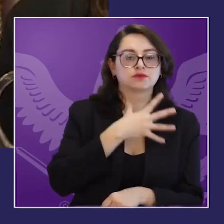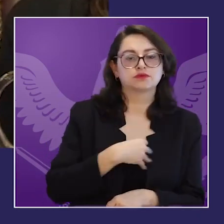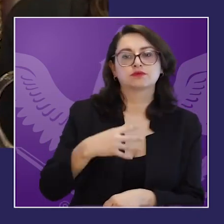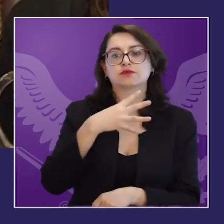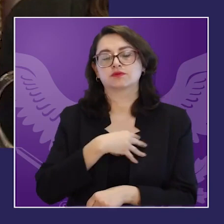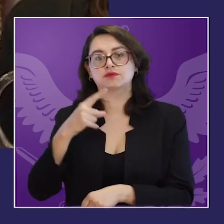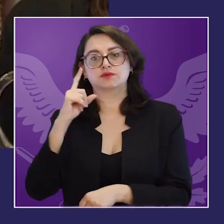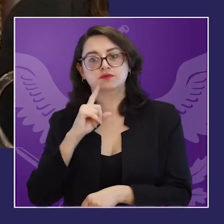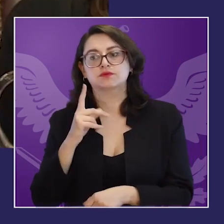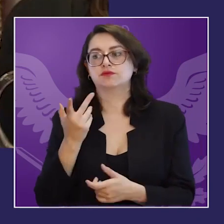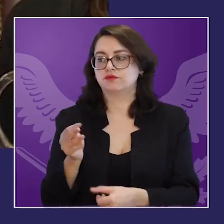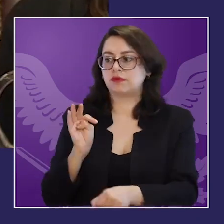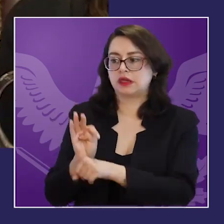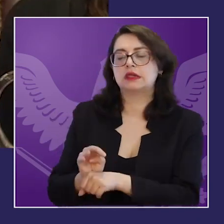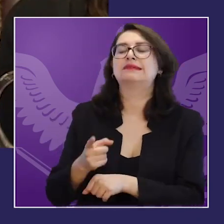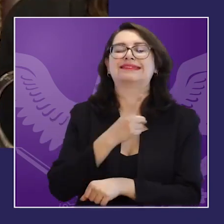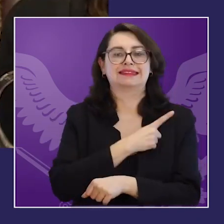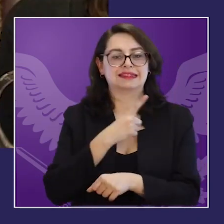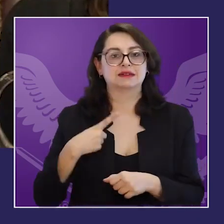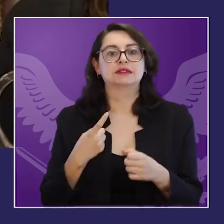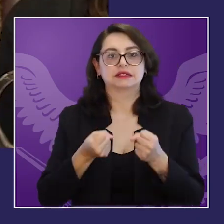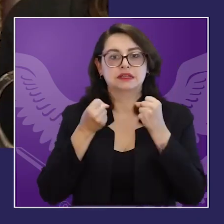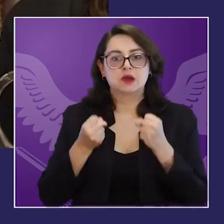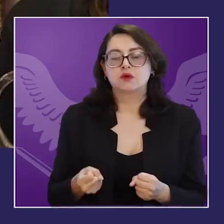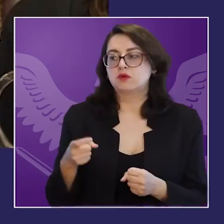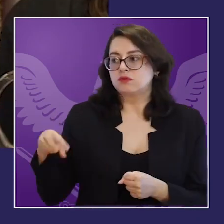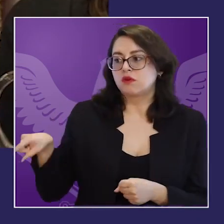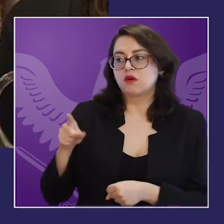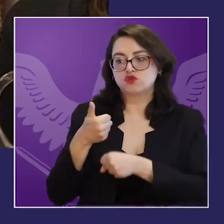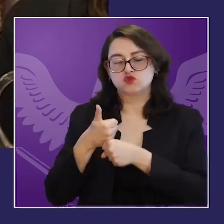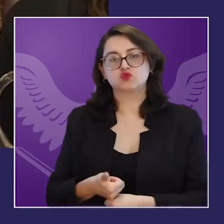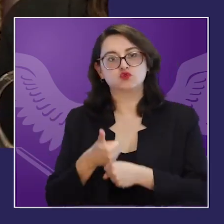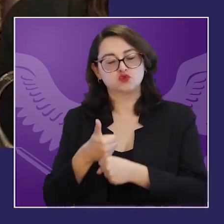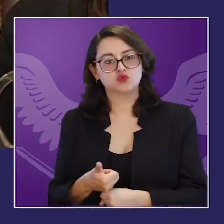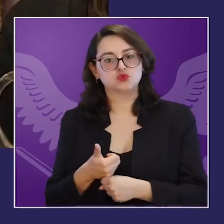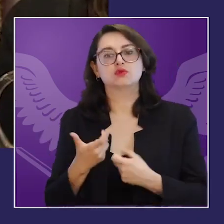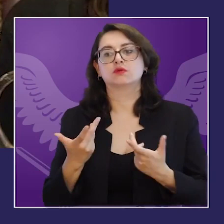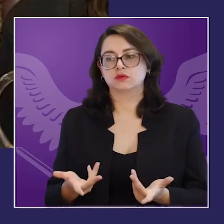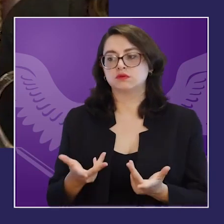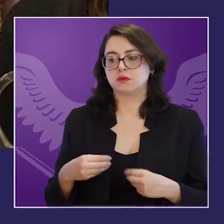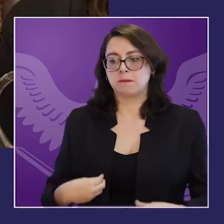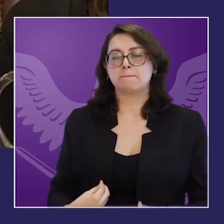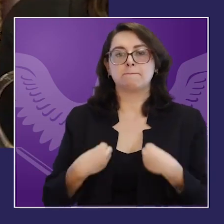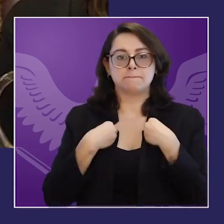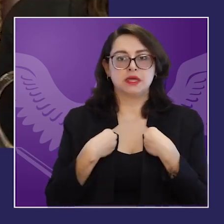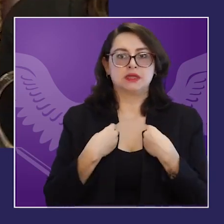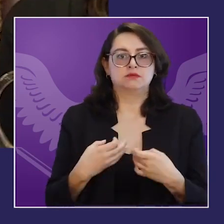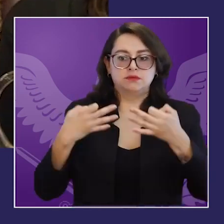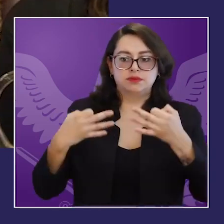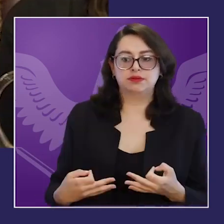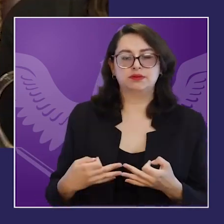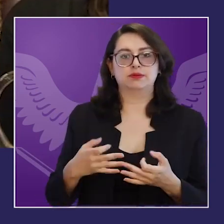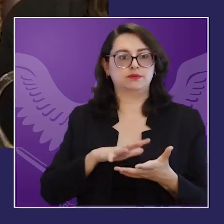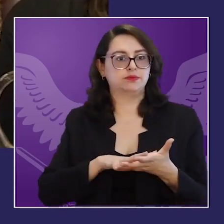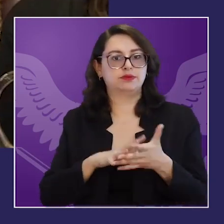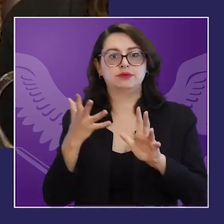Estado debe garantizar que las víctimas colaterales del femicidio logren una vida libre de violencia. Y para